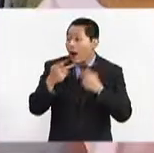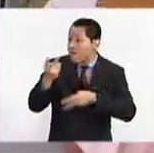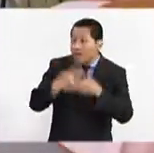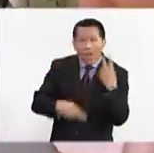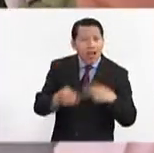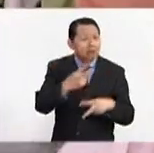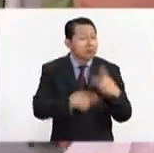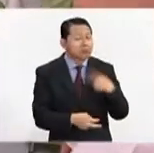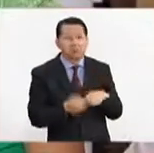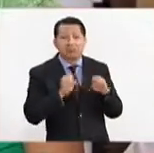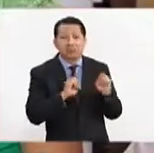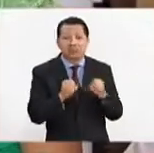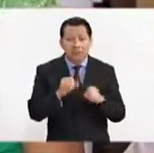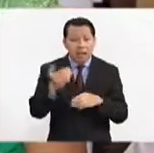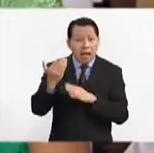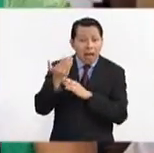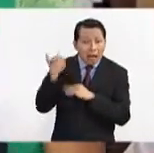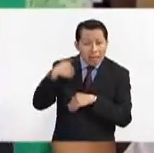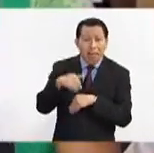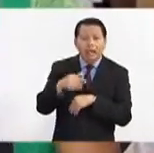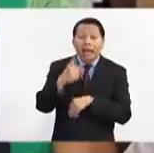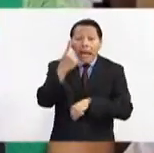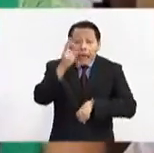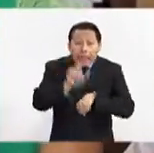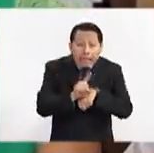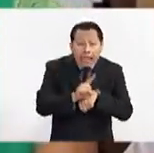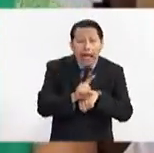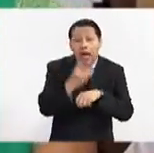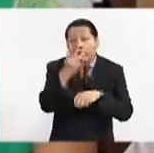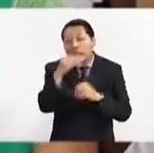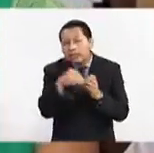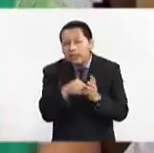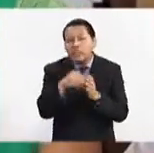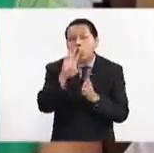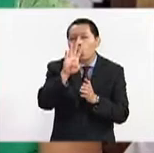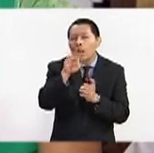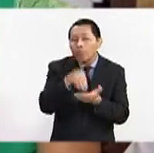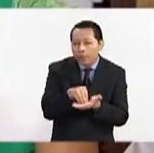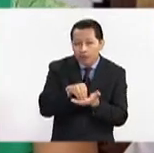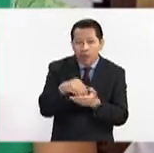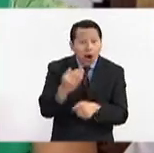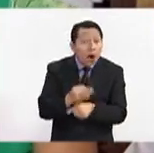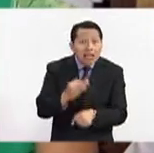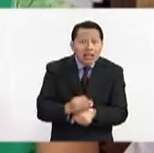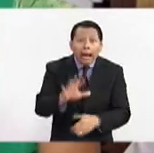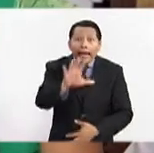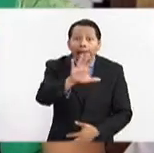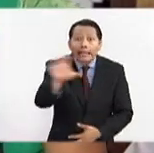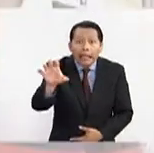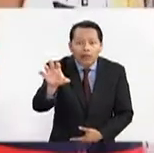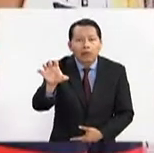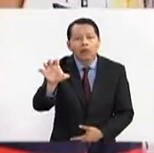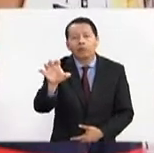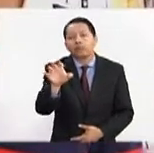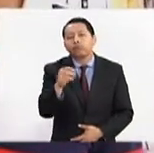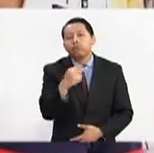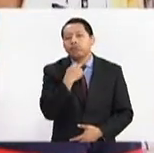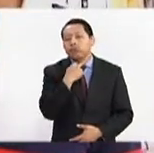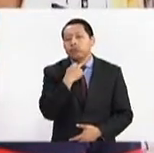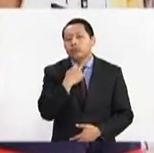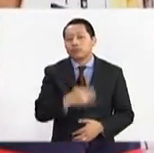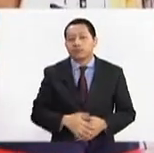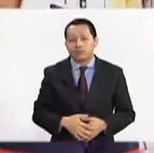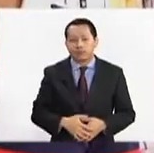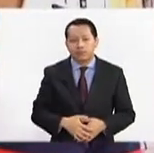Antes vendíamos como 3,000, 4,000 pesos al día y ahorita como 500, para nosotros es muy poco. Más de un